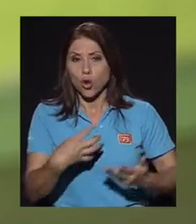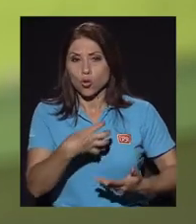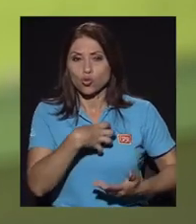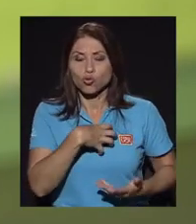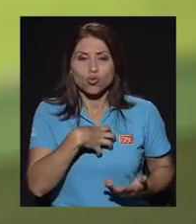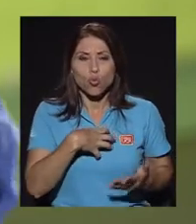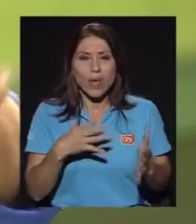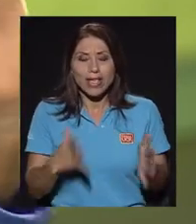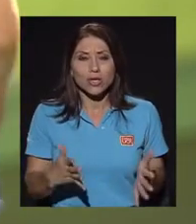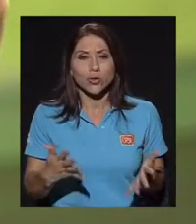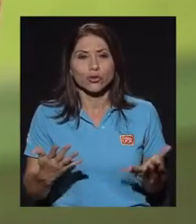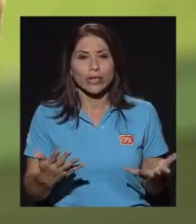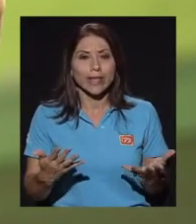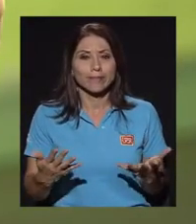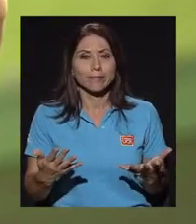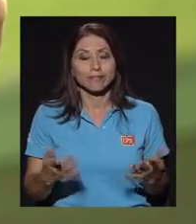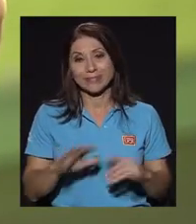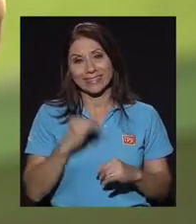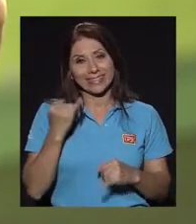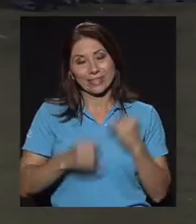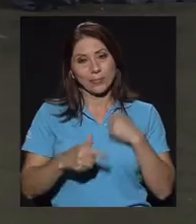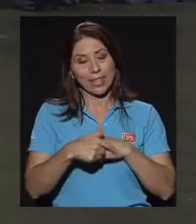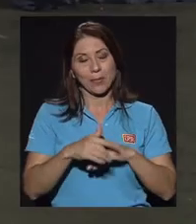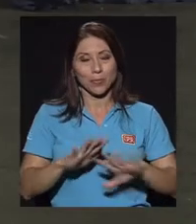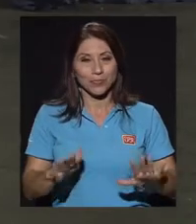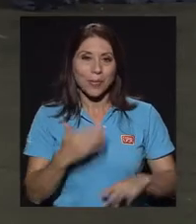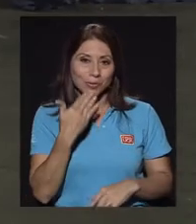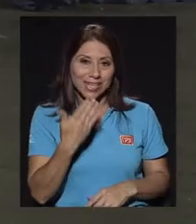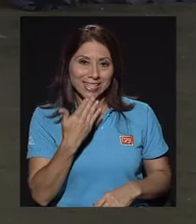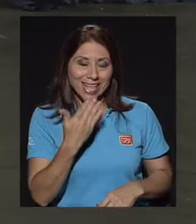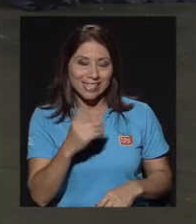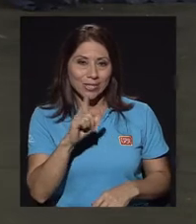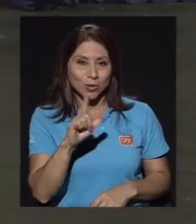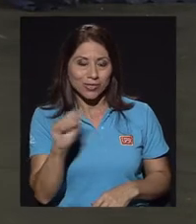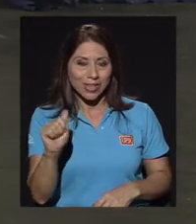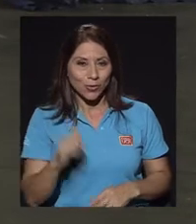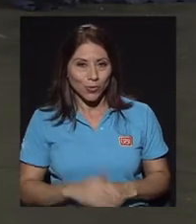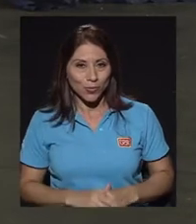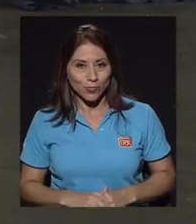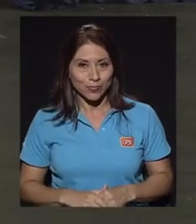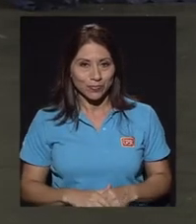los dueños. Ay. Muchas gracias, don Luis Antonio.